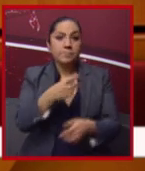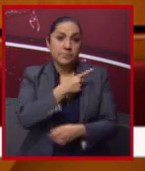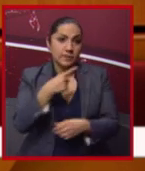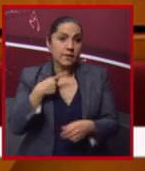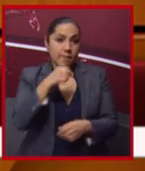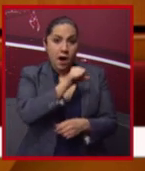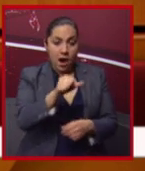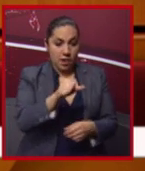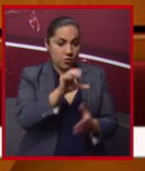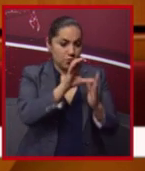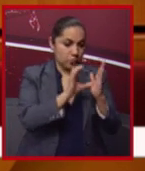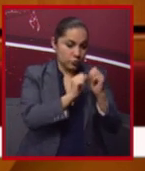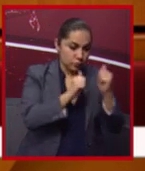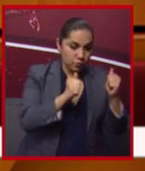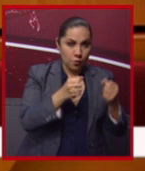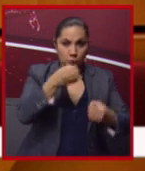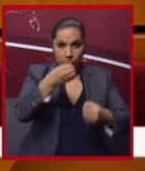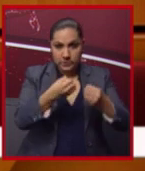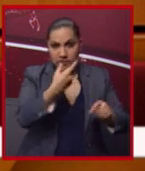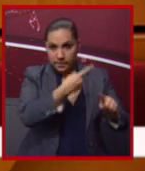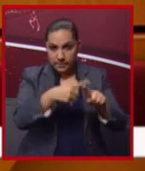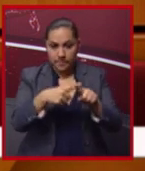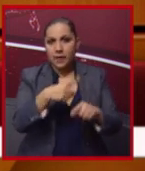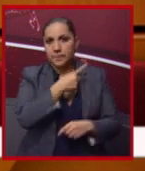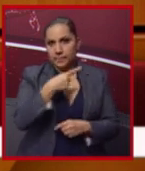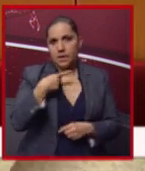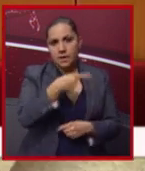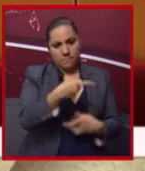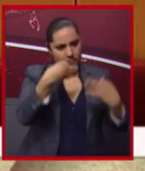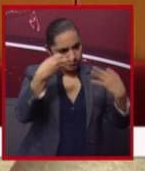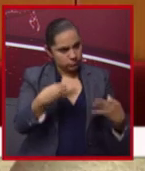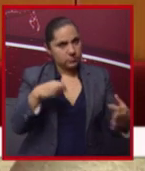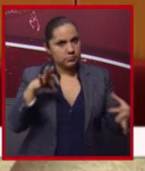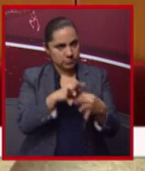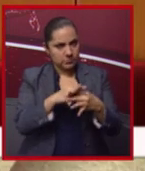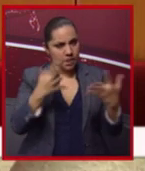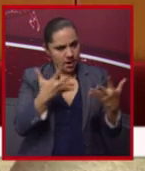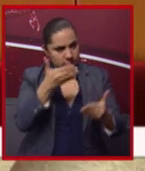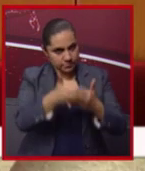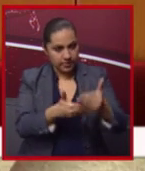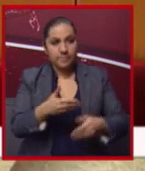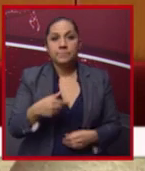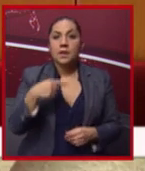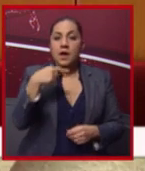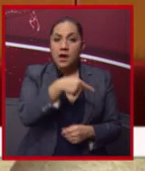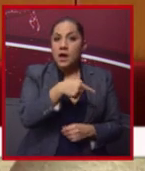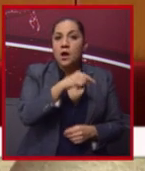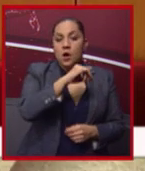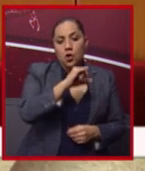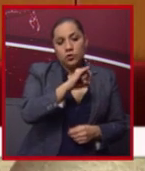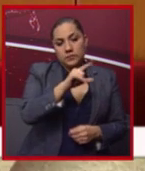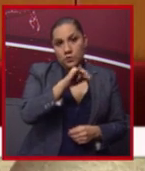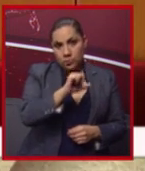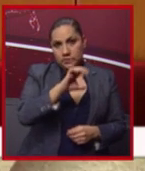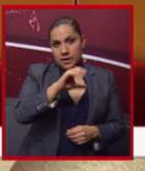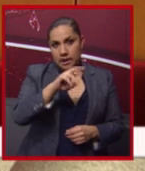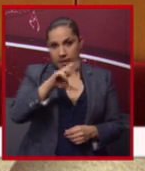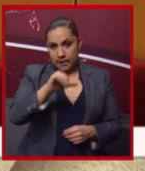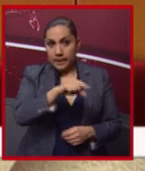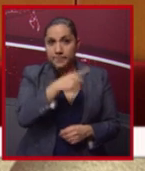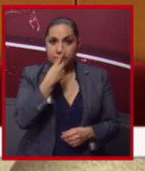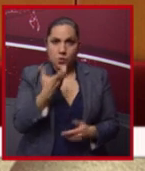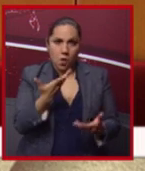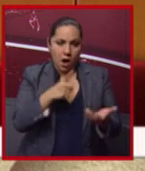actos judiciales para ser un poder actuante. Juan Luis González Alcántara Carrancá dijo que su paso por el ámbito del Poder Judicial le ha dado